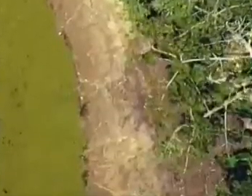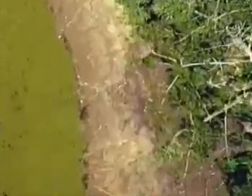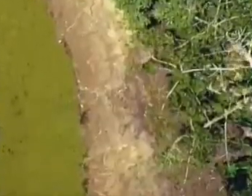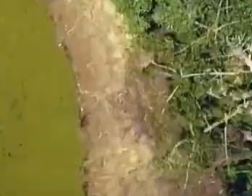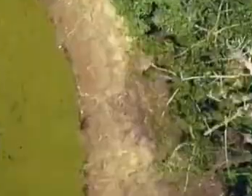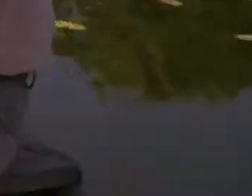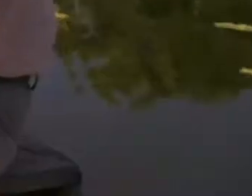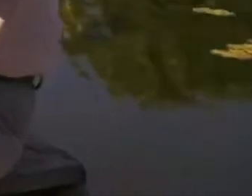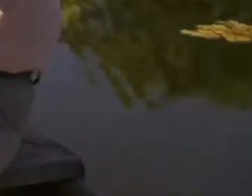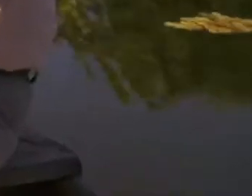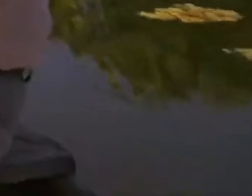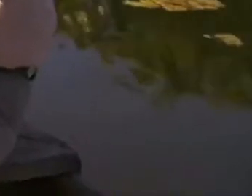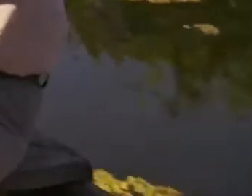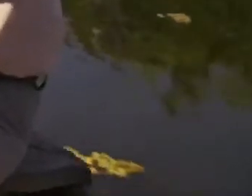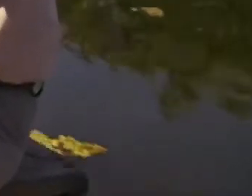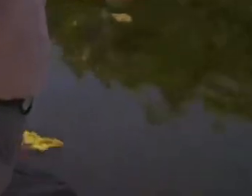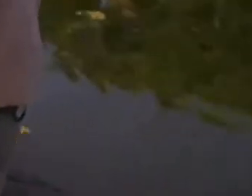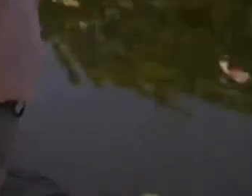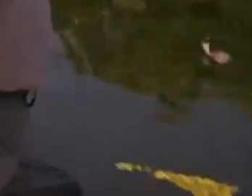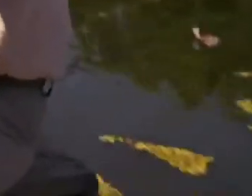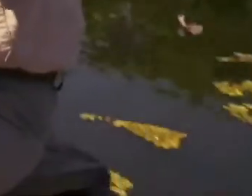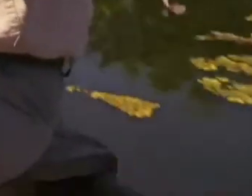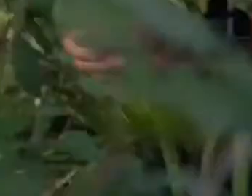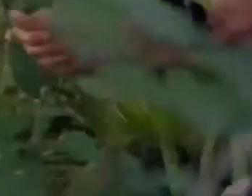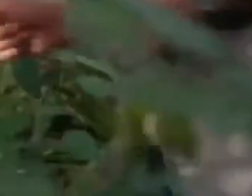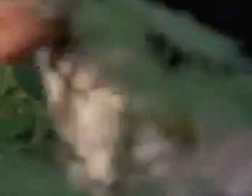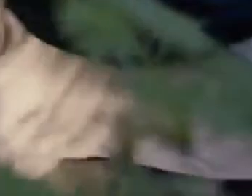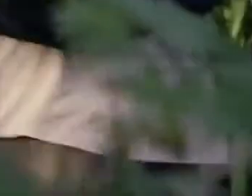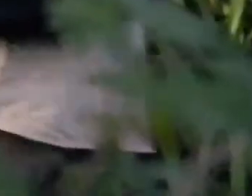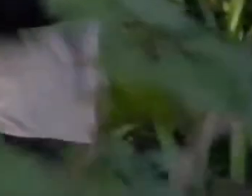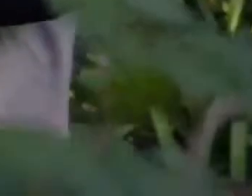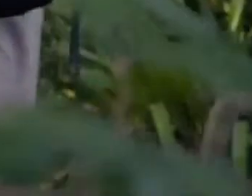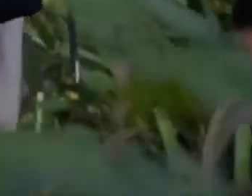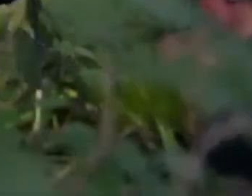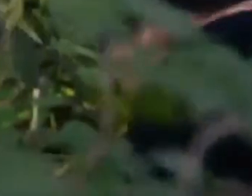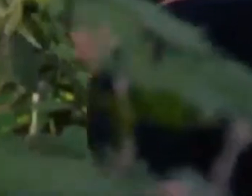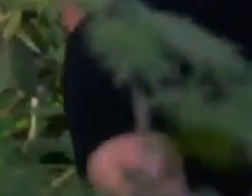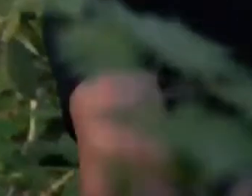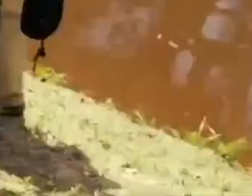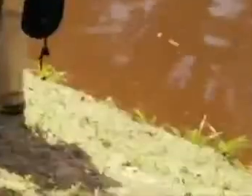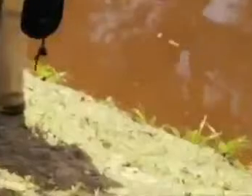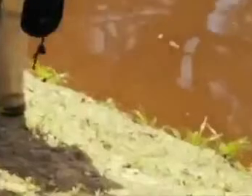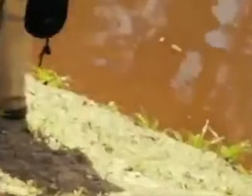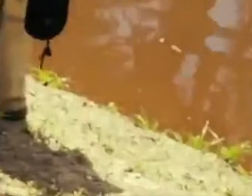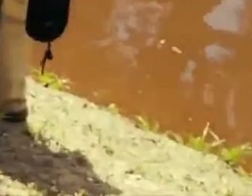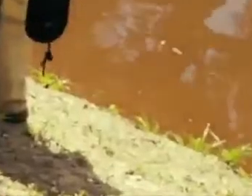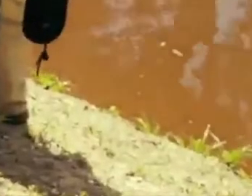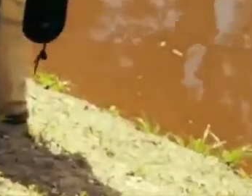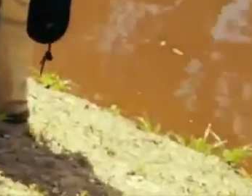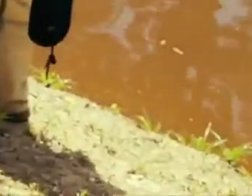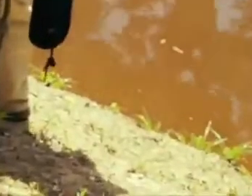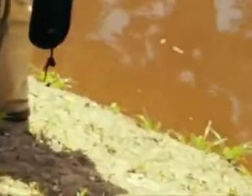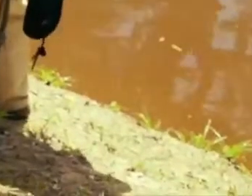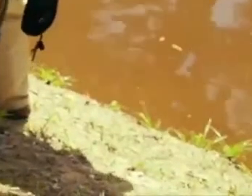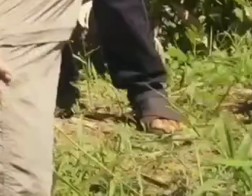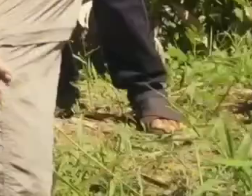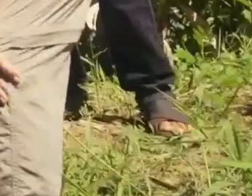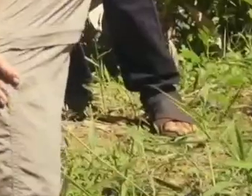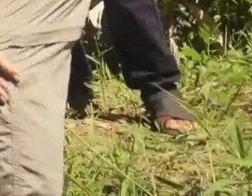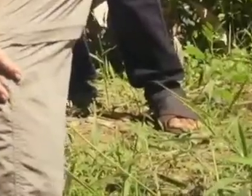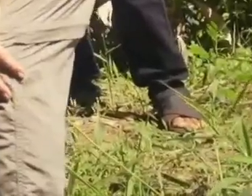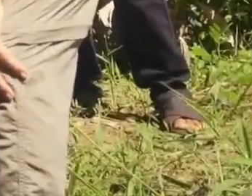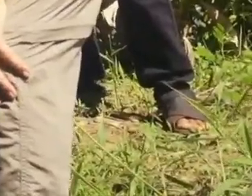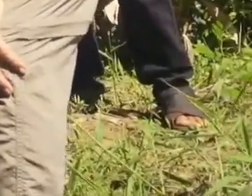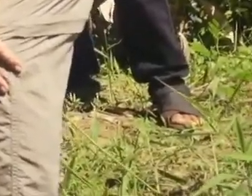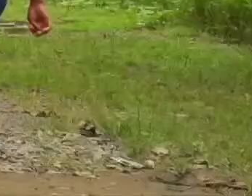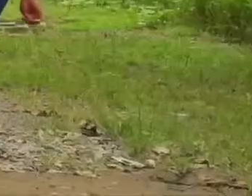se viven en esta tierra, pues la experiencia científica occidental y la tradicional, que se unan.